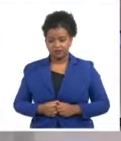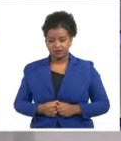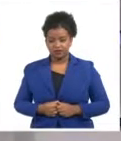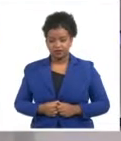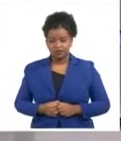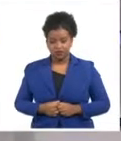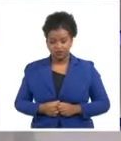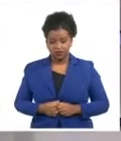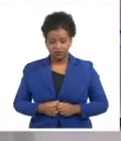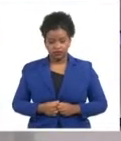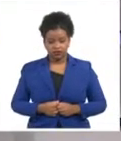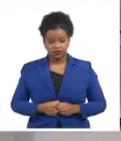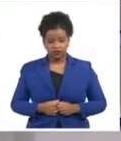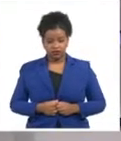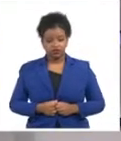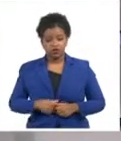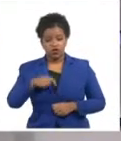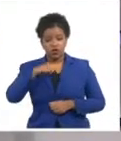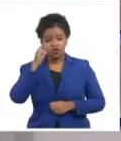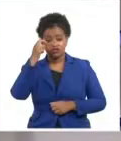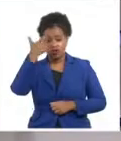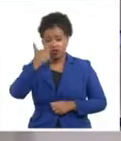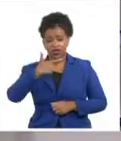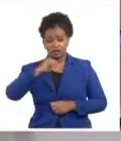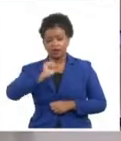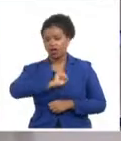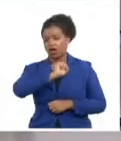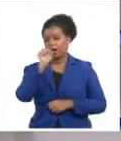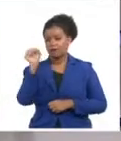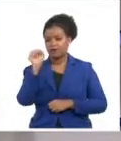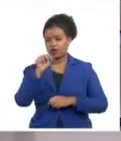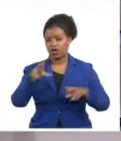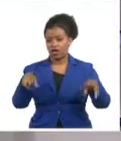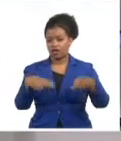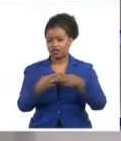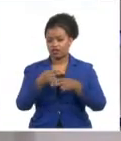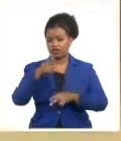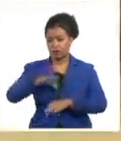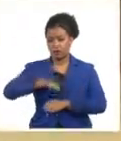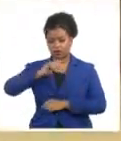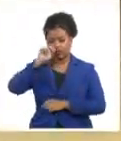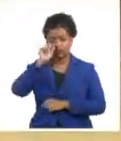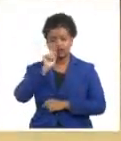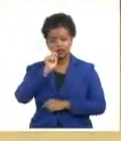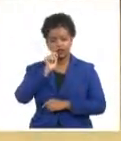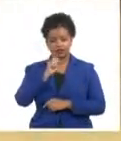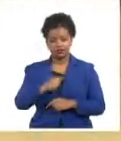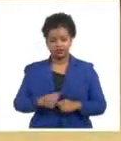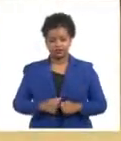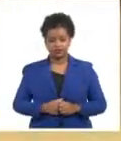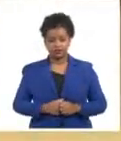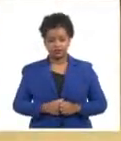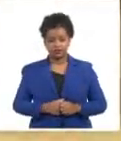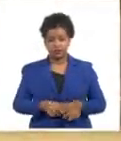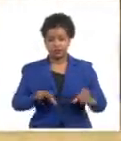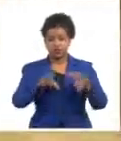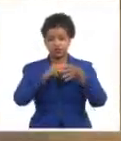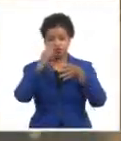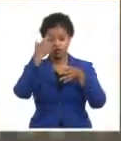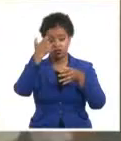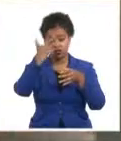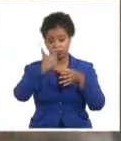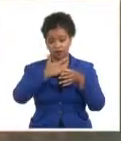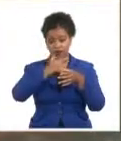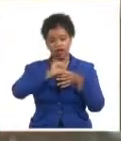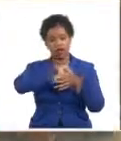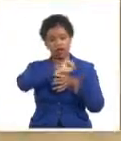hoy. Ciego de Ávila se proclamó campeón de la Liga Superior de Baloncesto para Hombres. Los Búfalos ganaron su décima corona